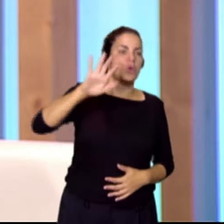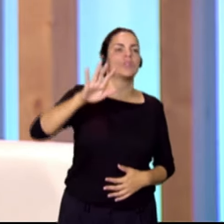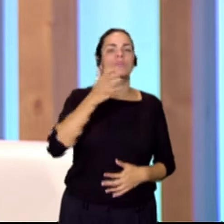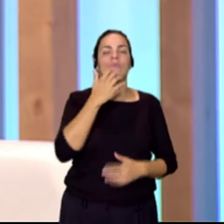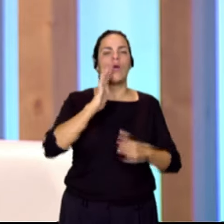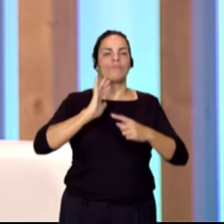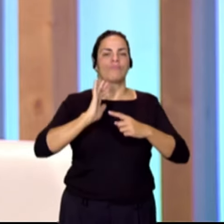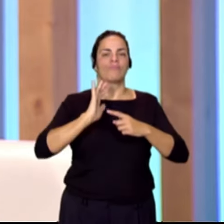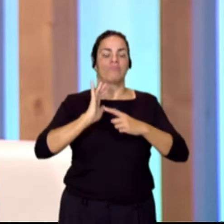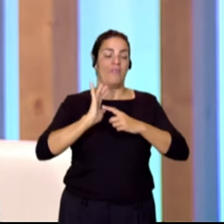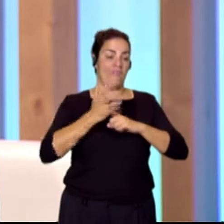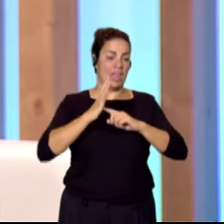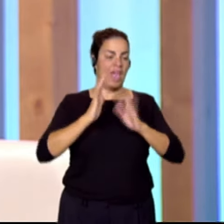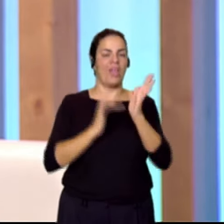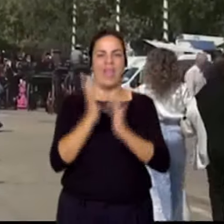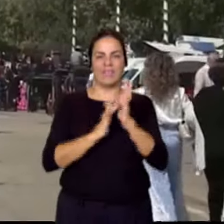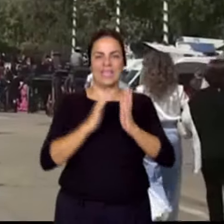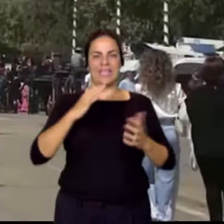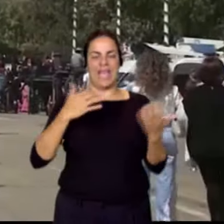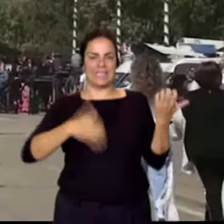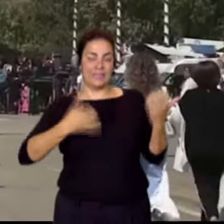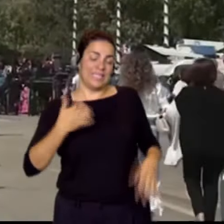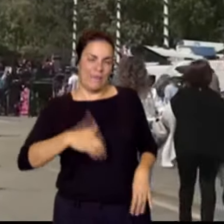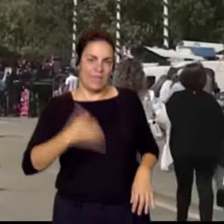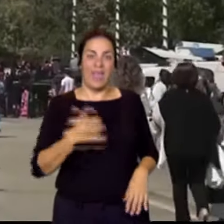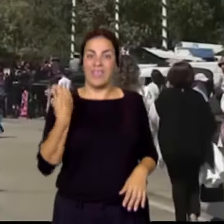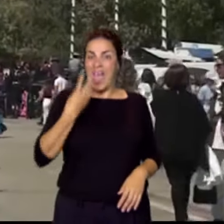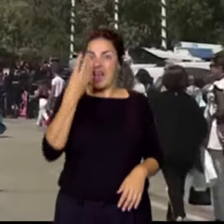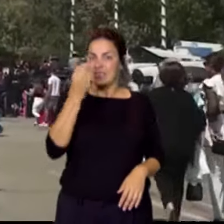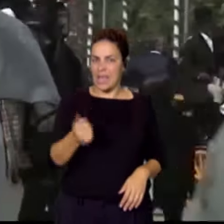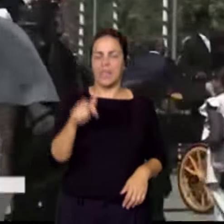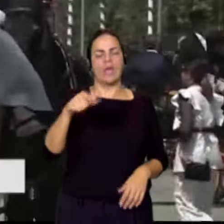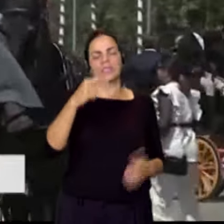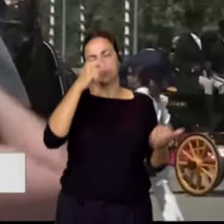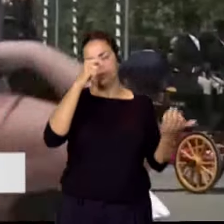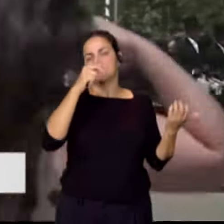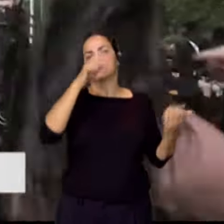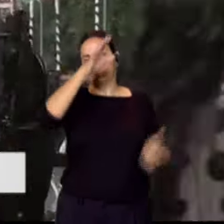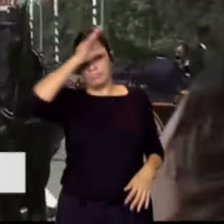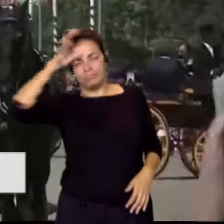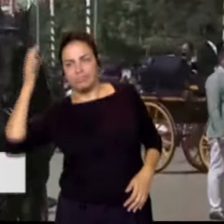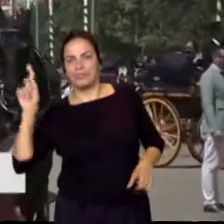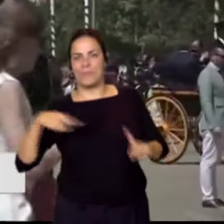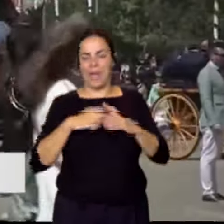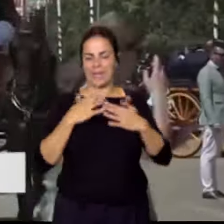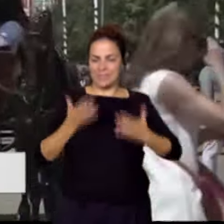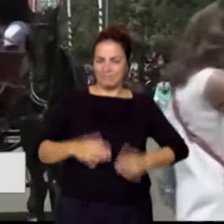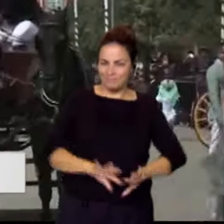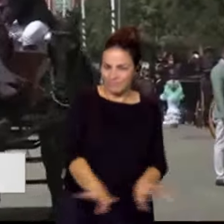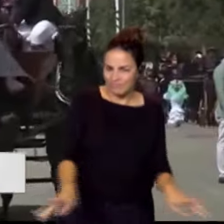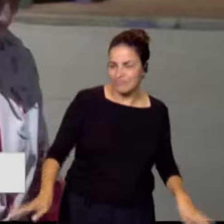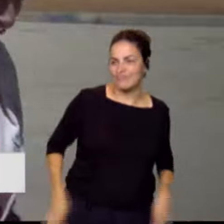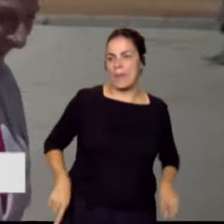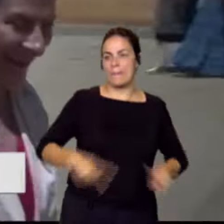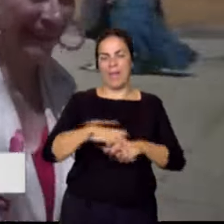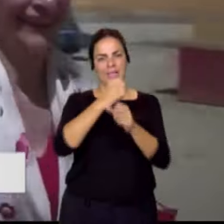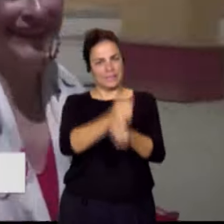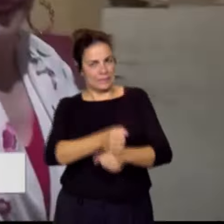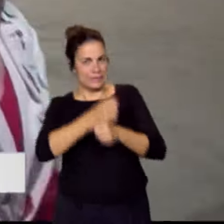tercer día y el calor ha seguido siendo el protagonista de la feria junto a los vestidos los y las amazonas y los coches de caballos en esta